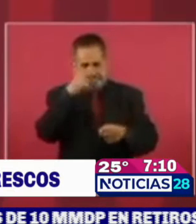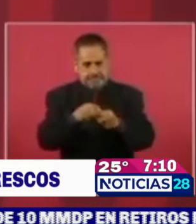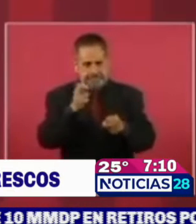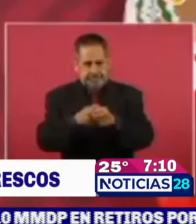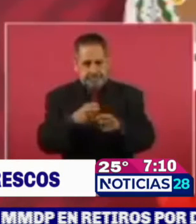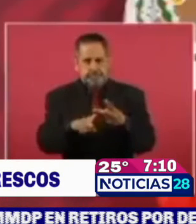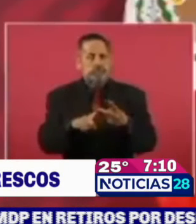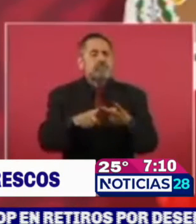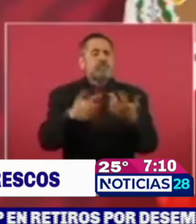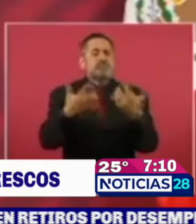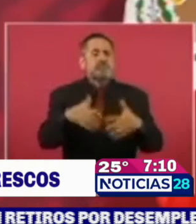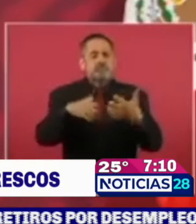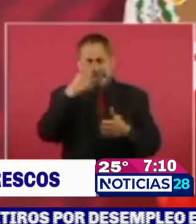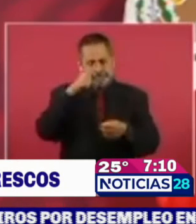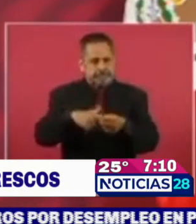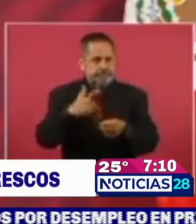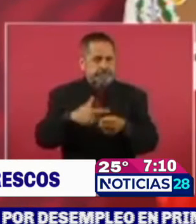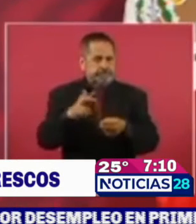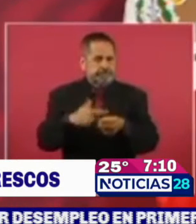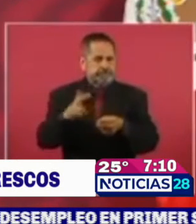y las refresqueras,